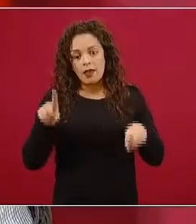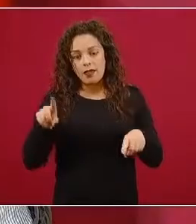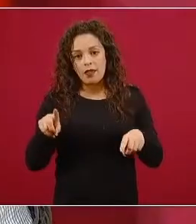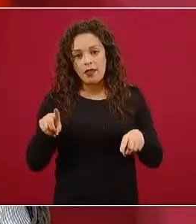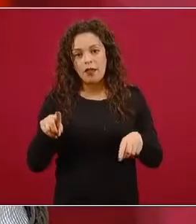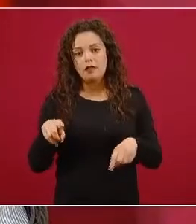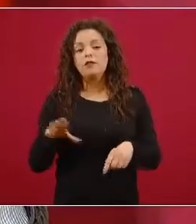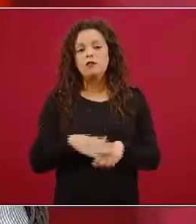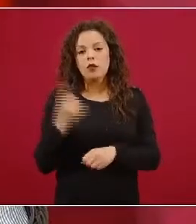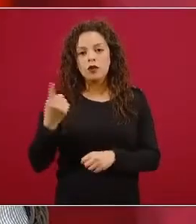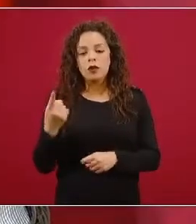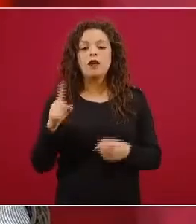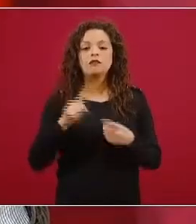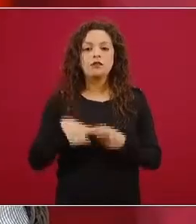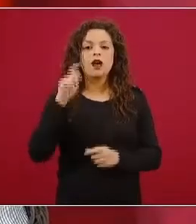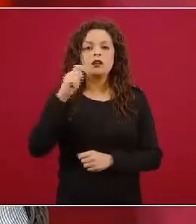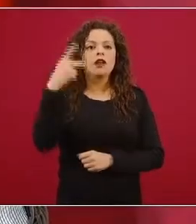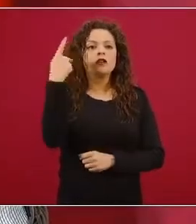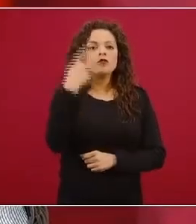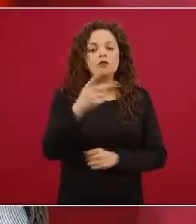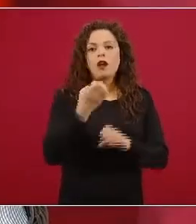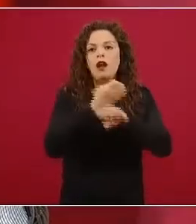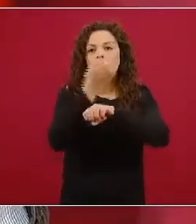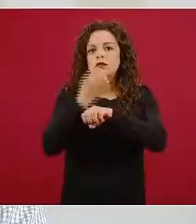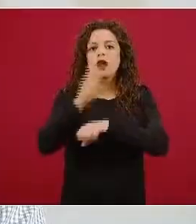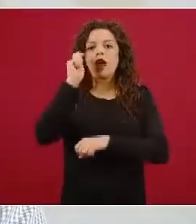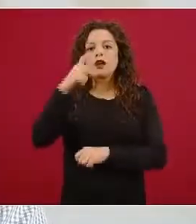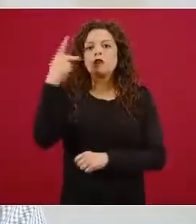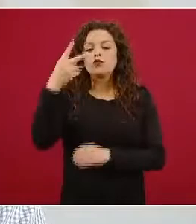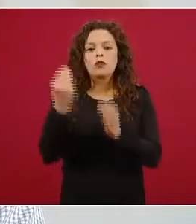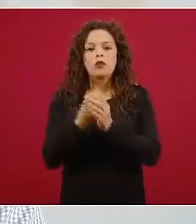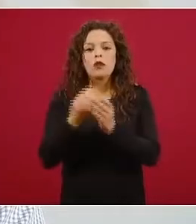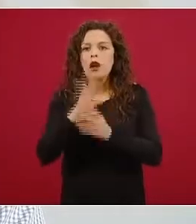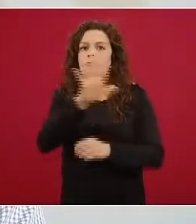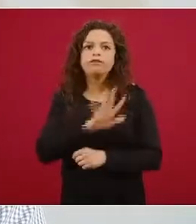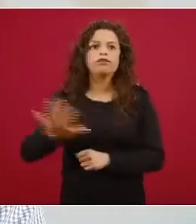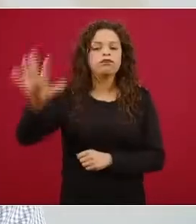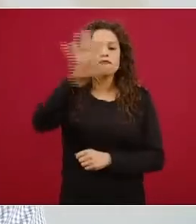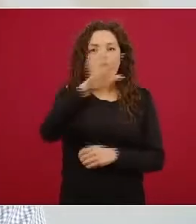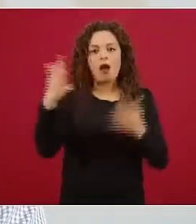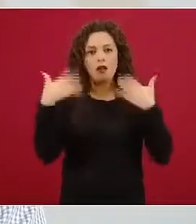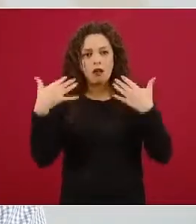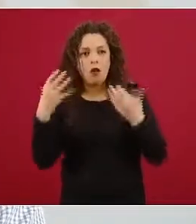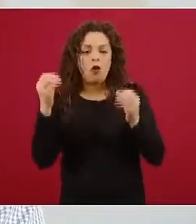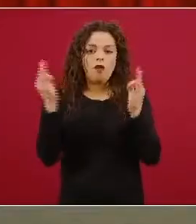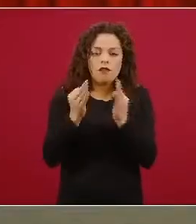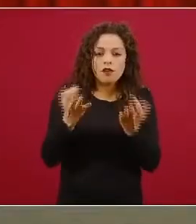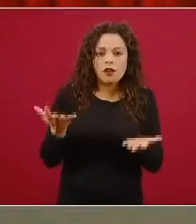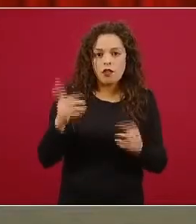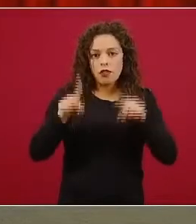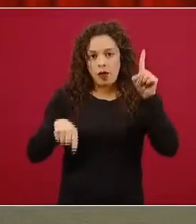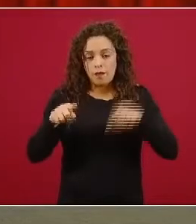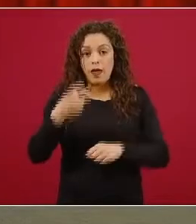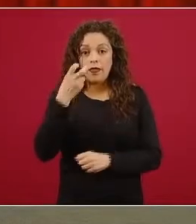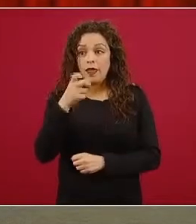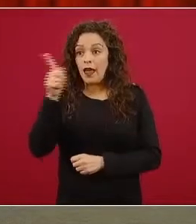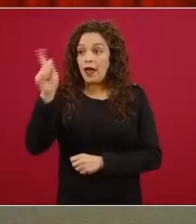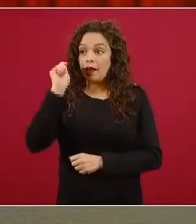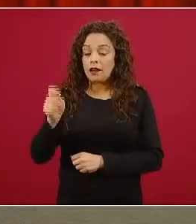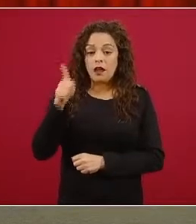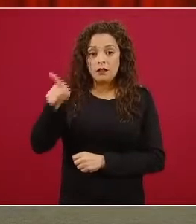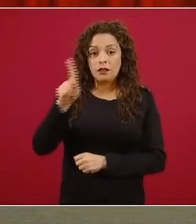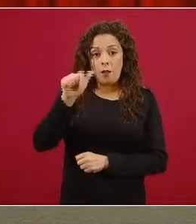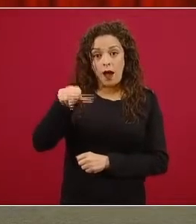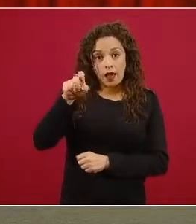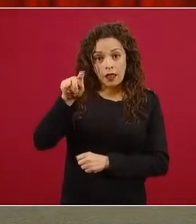las condiciones ambientales que hay en cada entidad federativa y que ante estas el sistema de paquetería o el sistema de envío haya tomado